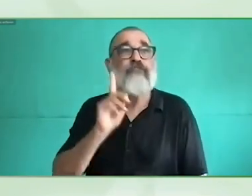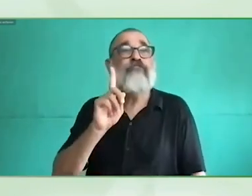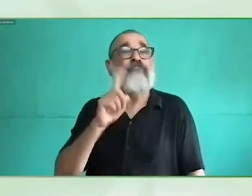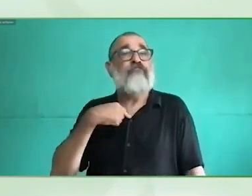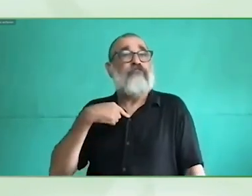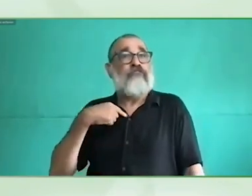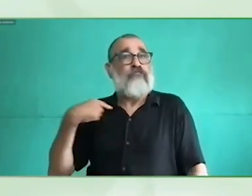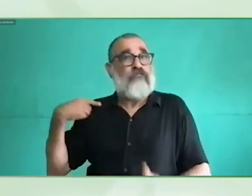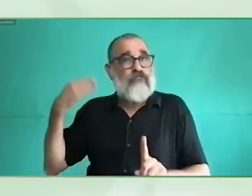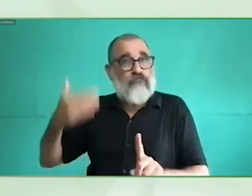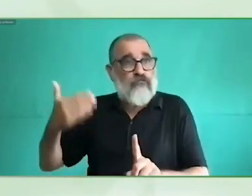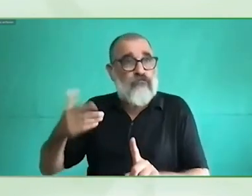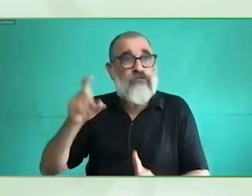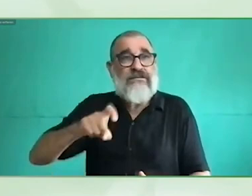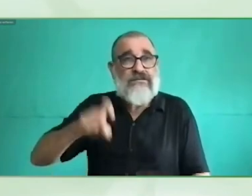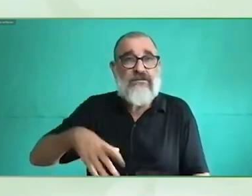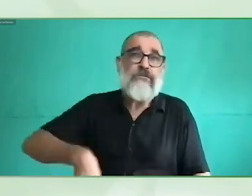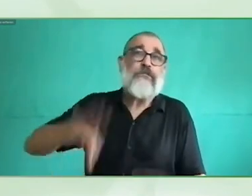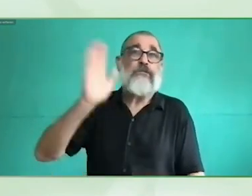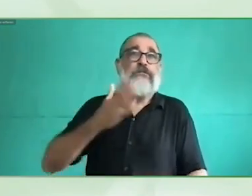dictados rápidos